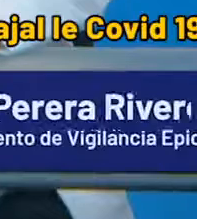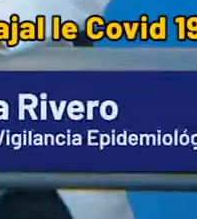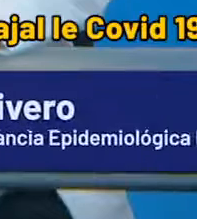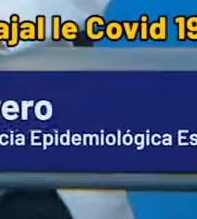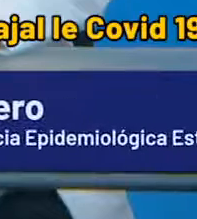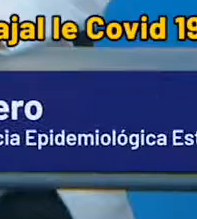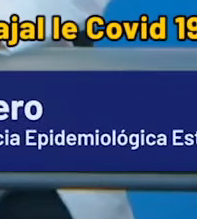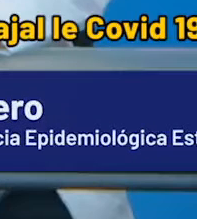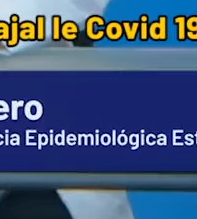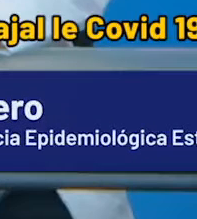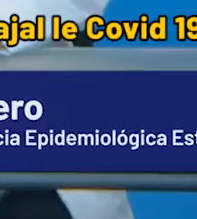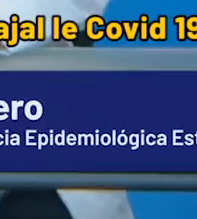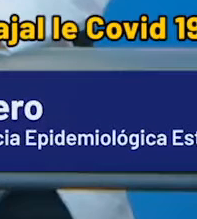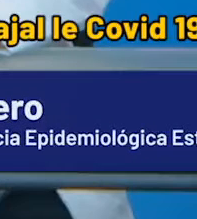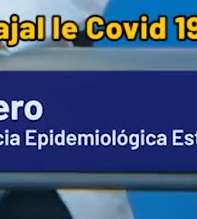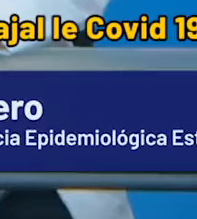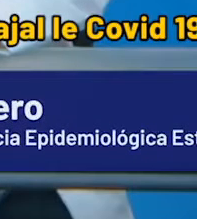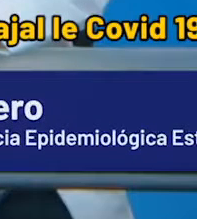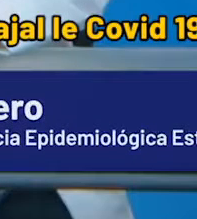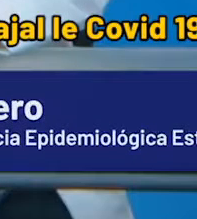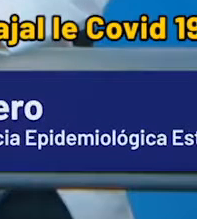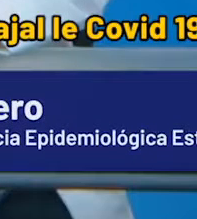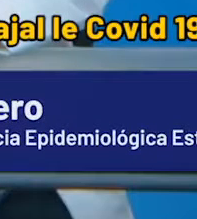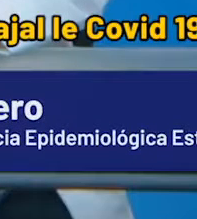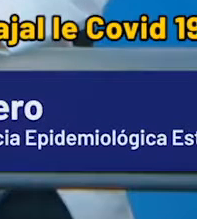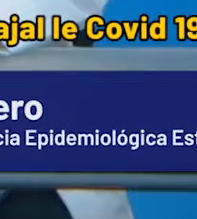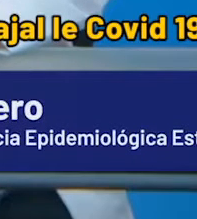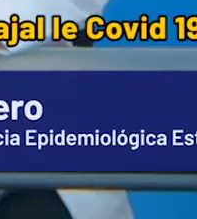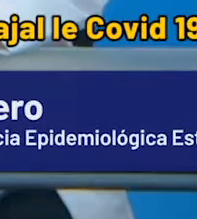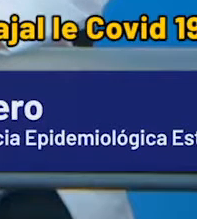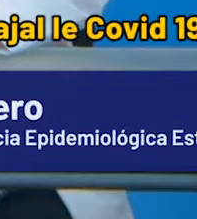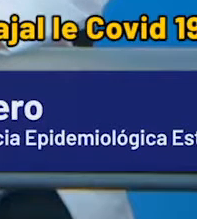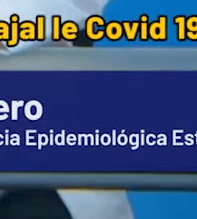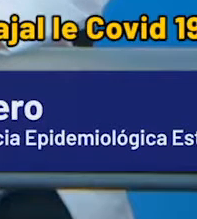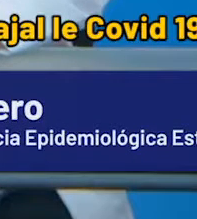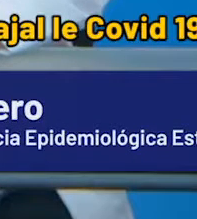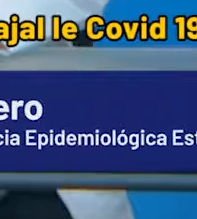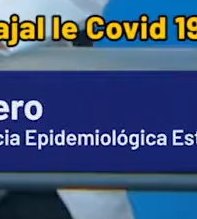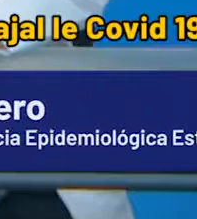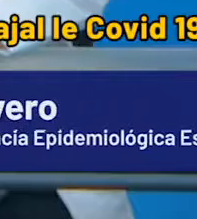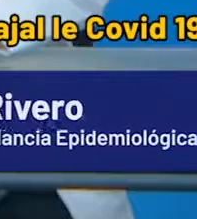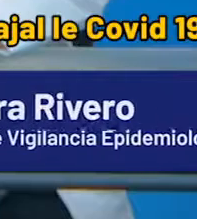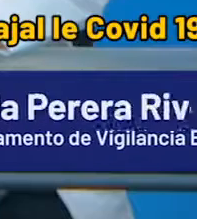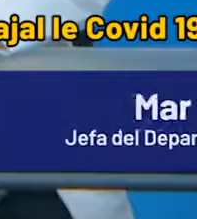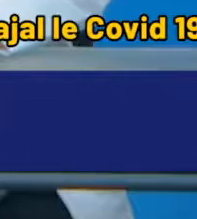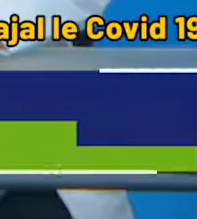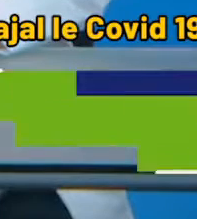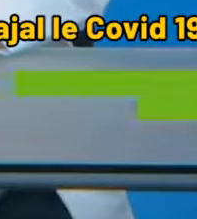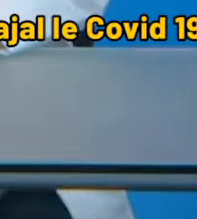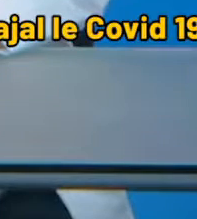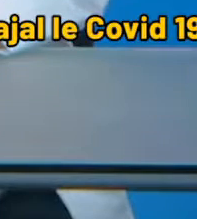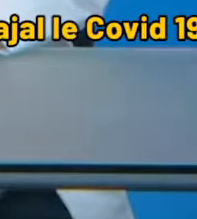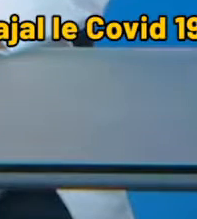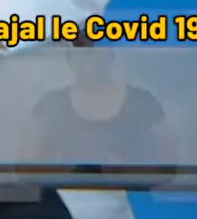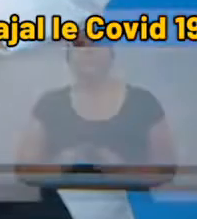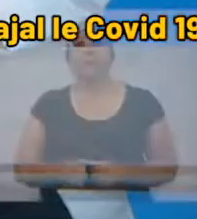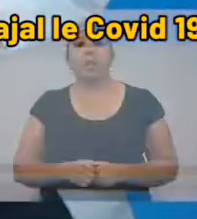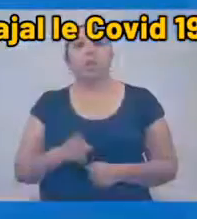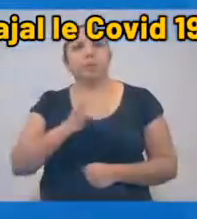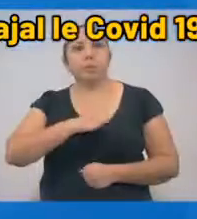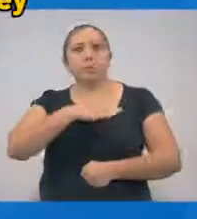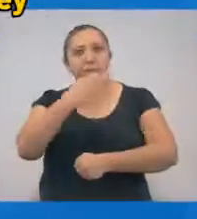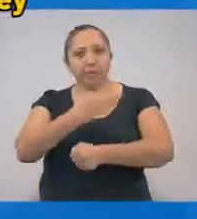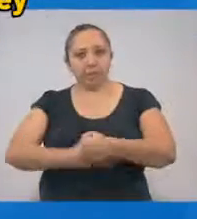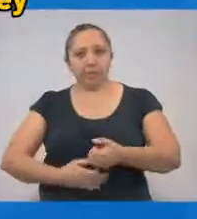Hola, buenas tardes. Nos disponemos a dar el parte diario relacionado con el COVID-19 en el estado de Yucatán. Adelante, doctora Marbella, por favor. Buenas